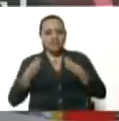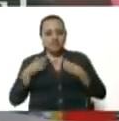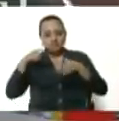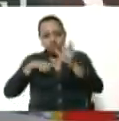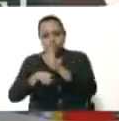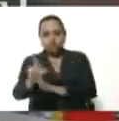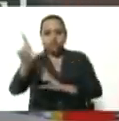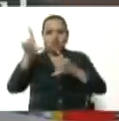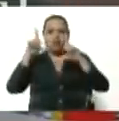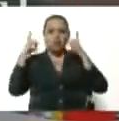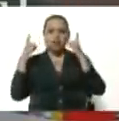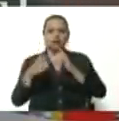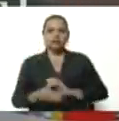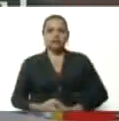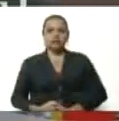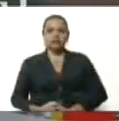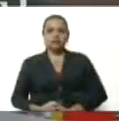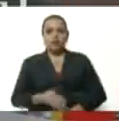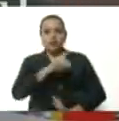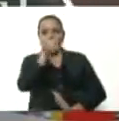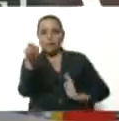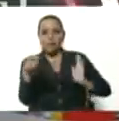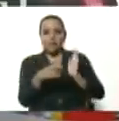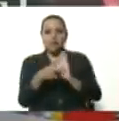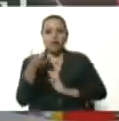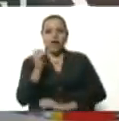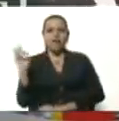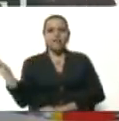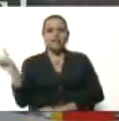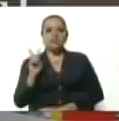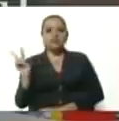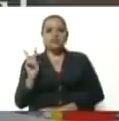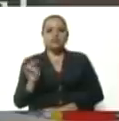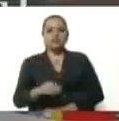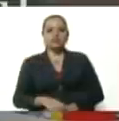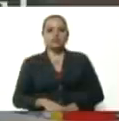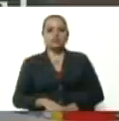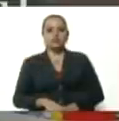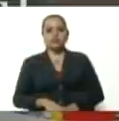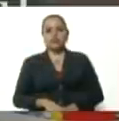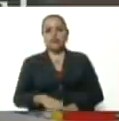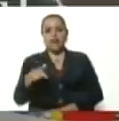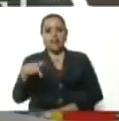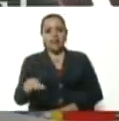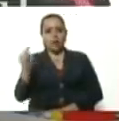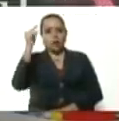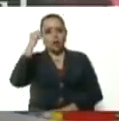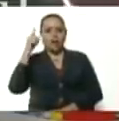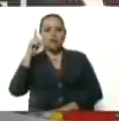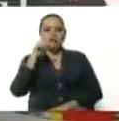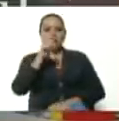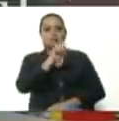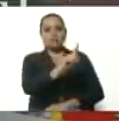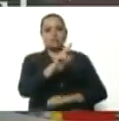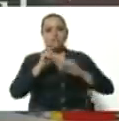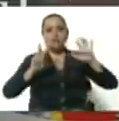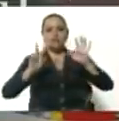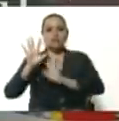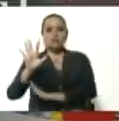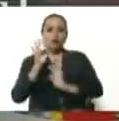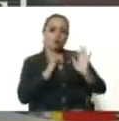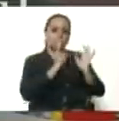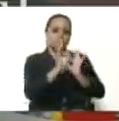Guaira. Bueno, presidente, estos son los casos de Venezuela. El día de hoy, 175 casos de